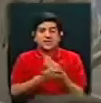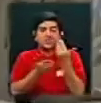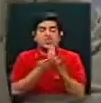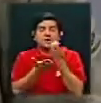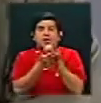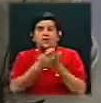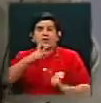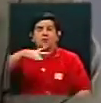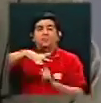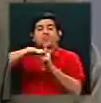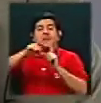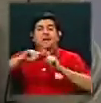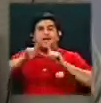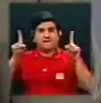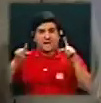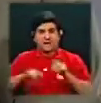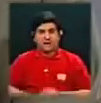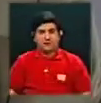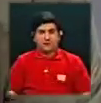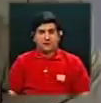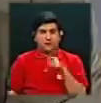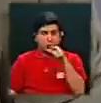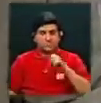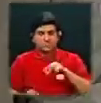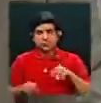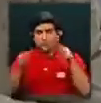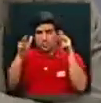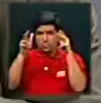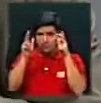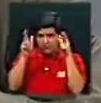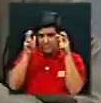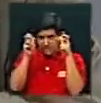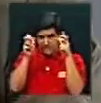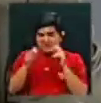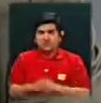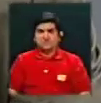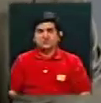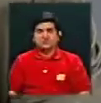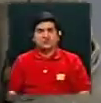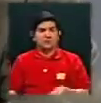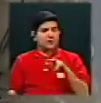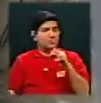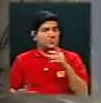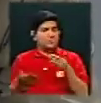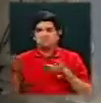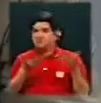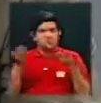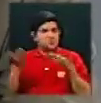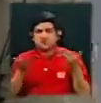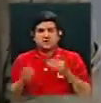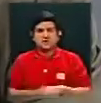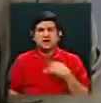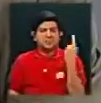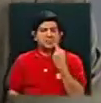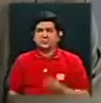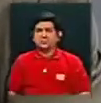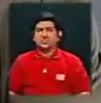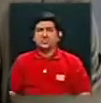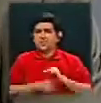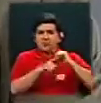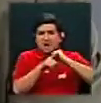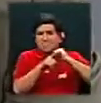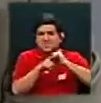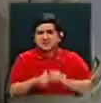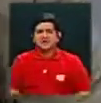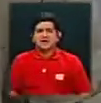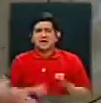economía. Pero desde lo que usted, desde el punto de vista ciudadano, está planteando, no basta solamente con mejorar la capacitación y el